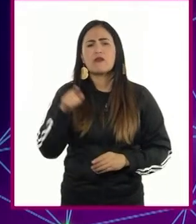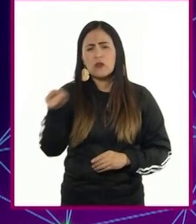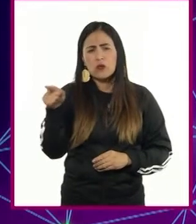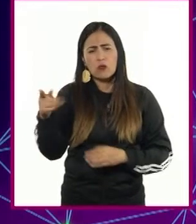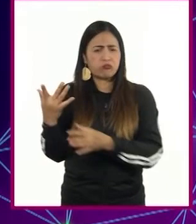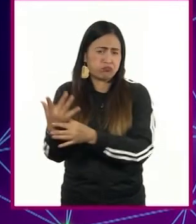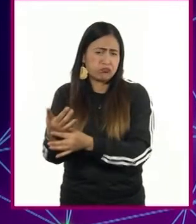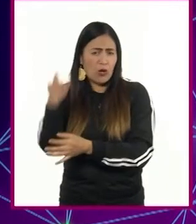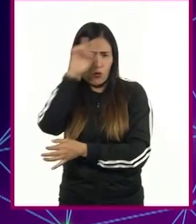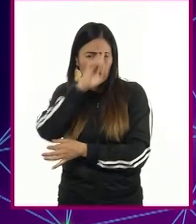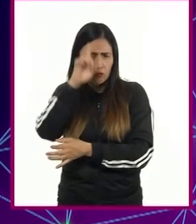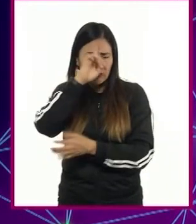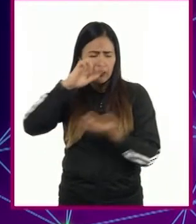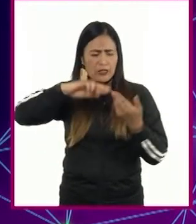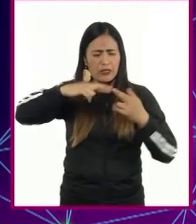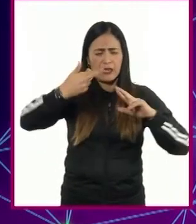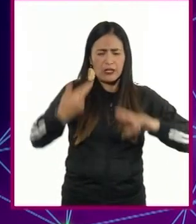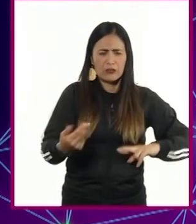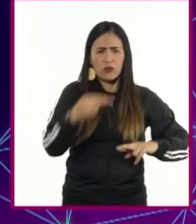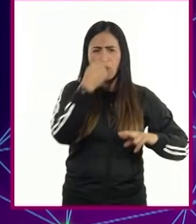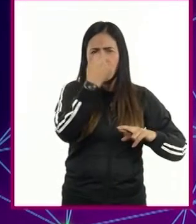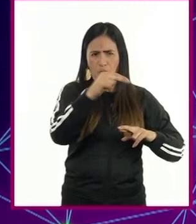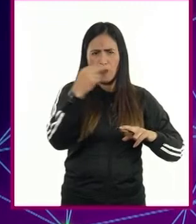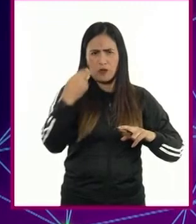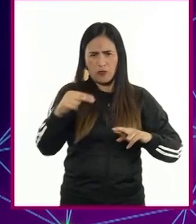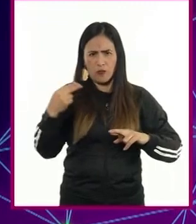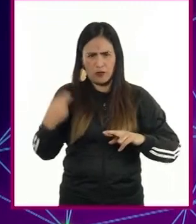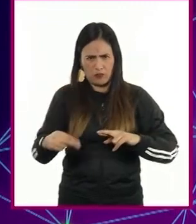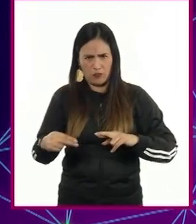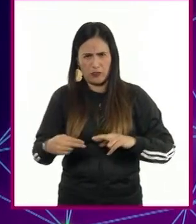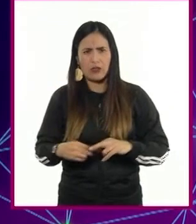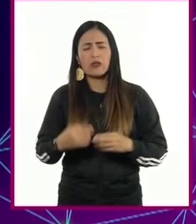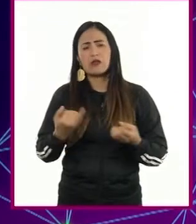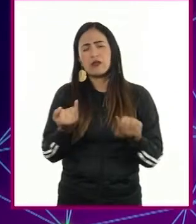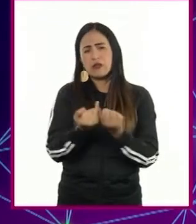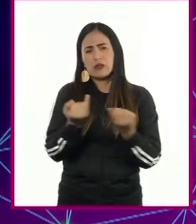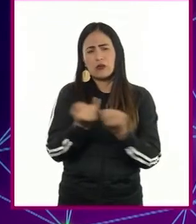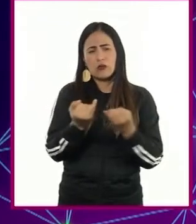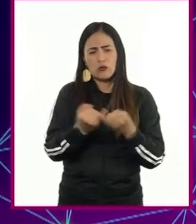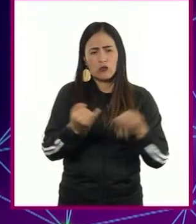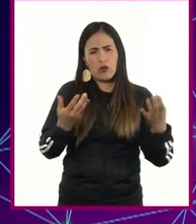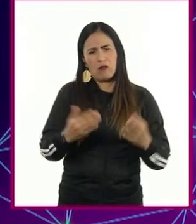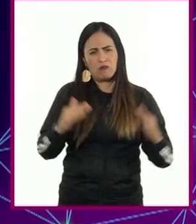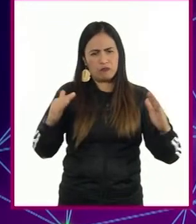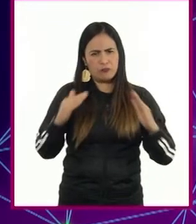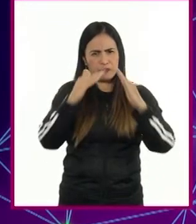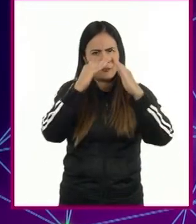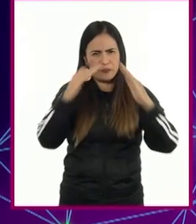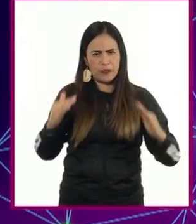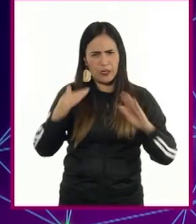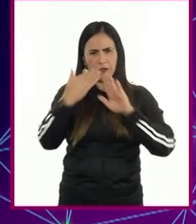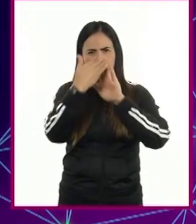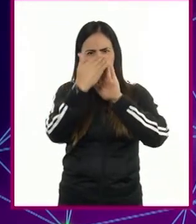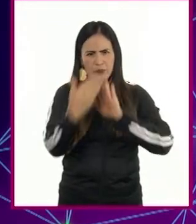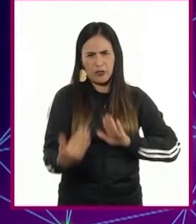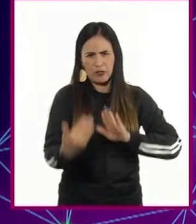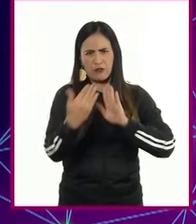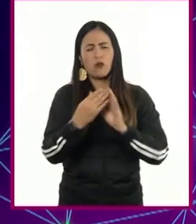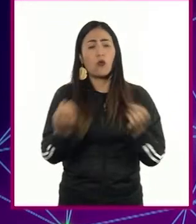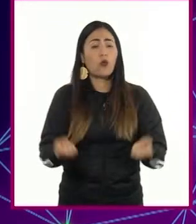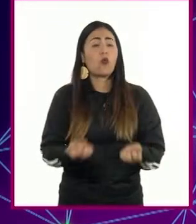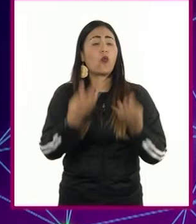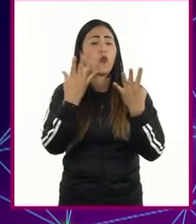que la relación entre los nombres de las columnas lateradas y su respectiva pirámide sea en referencia a los lados